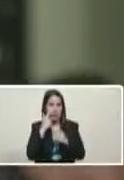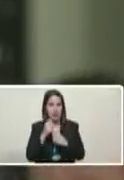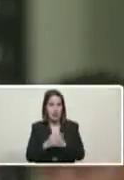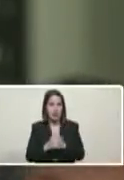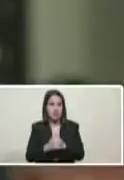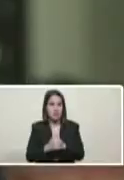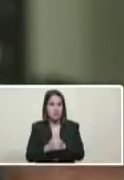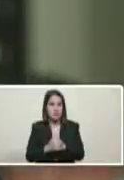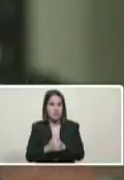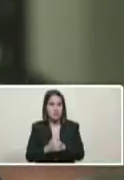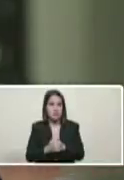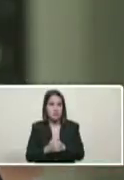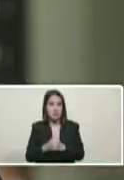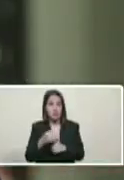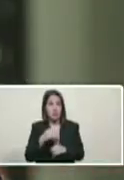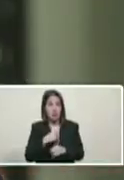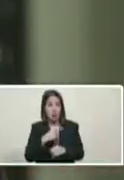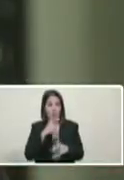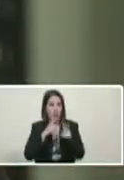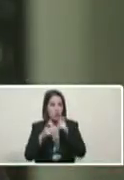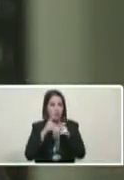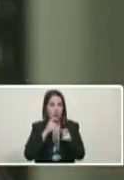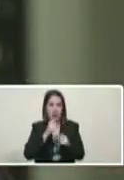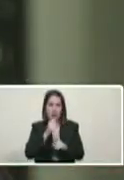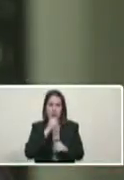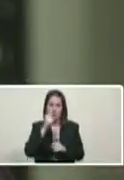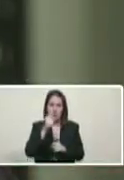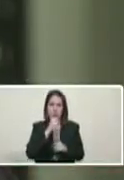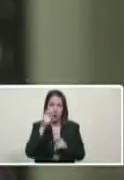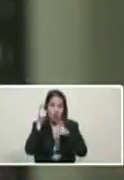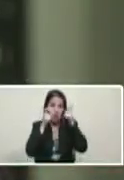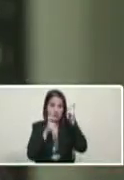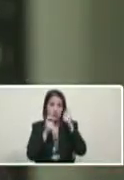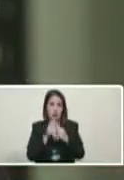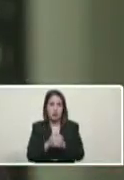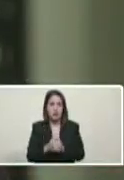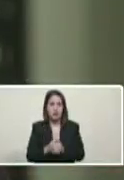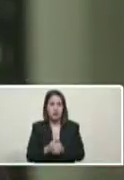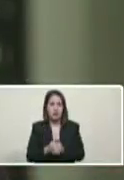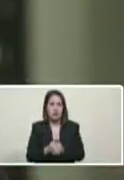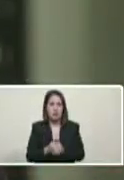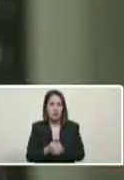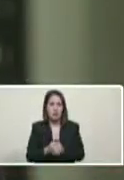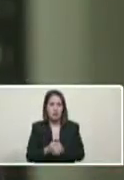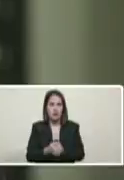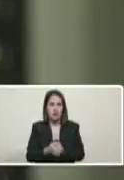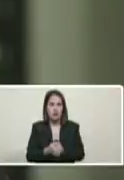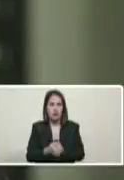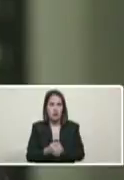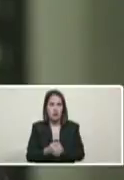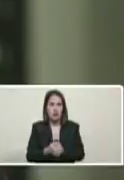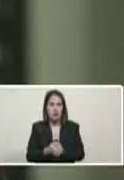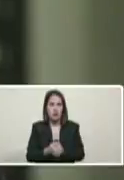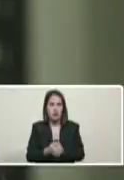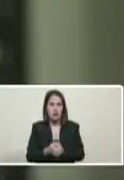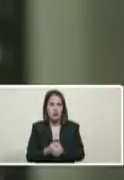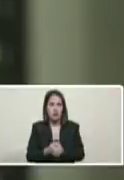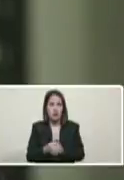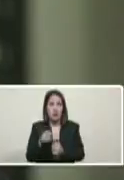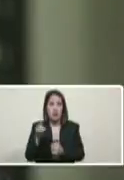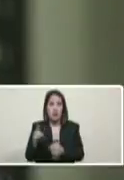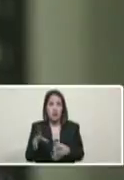vida. Cuando yo le pregunté al presidente Chávez nuestro proyecto, si él